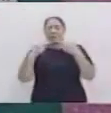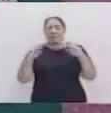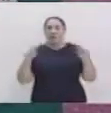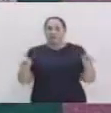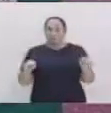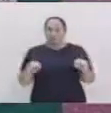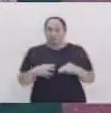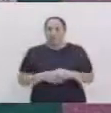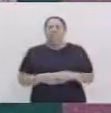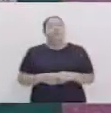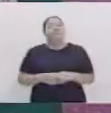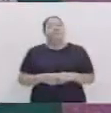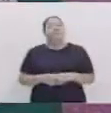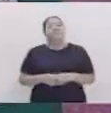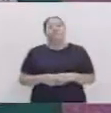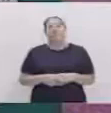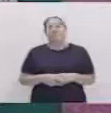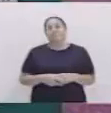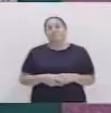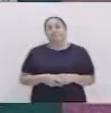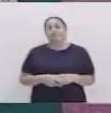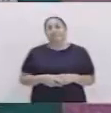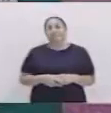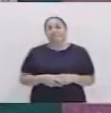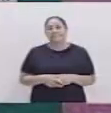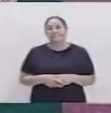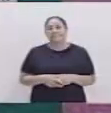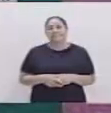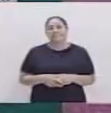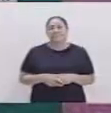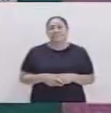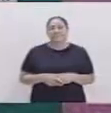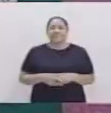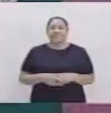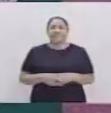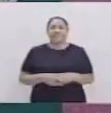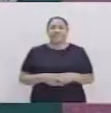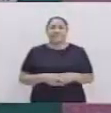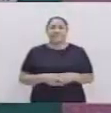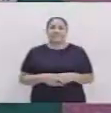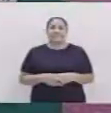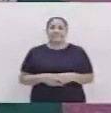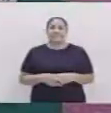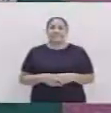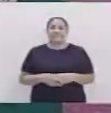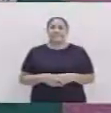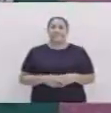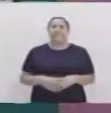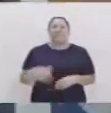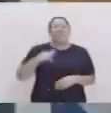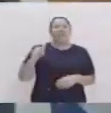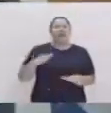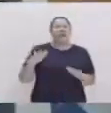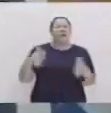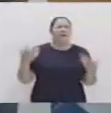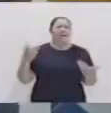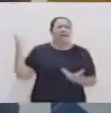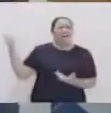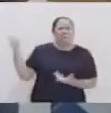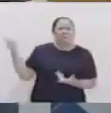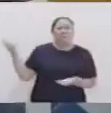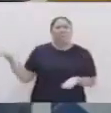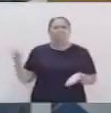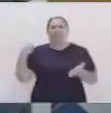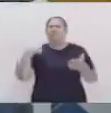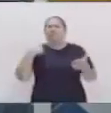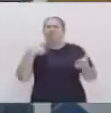las direcciones. Cuando su compañero esboza un paso, PBDR es capaz de analizar sus movimientos. En este caso, tú